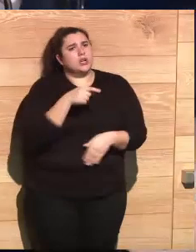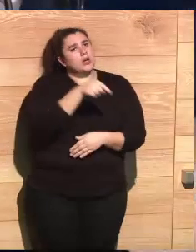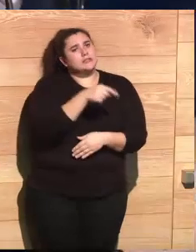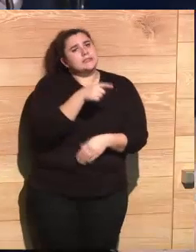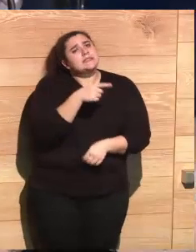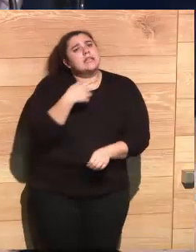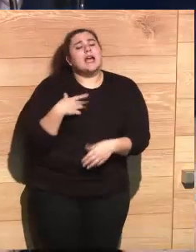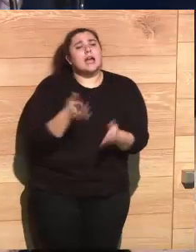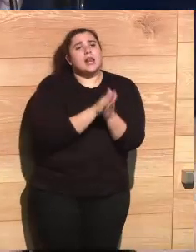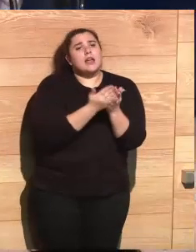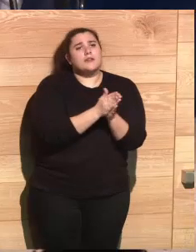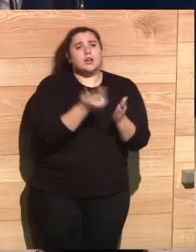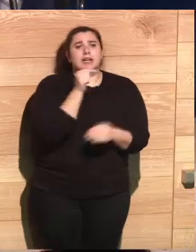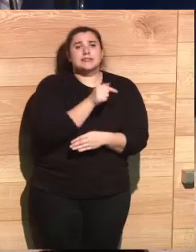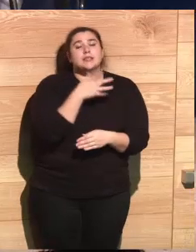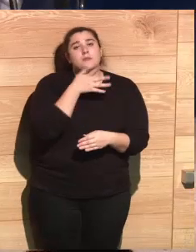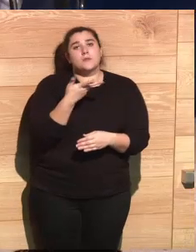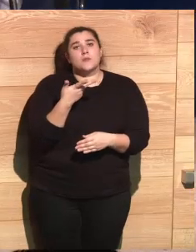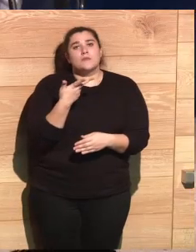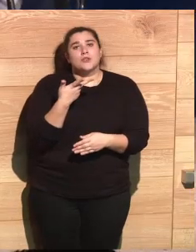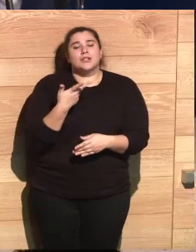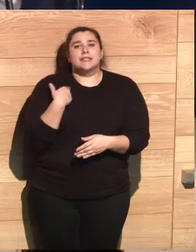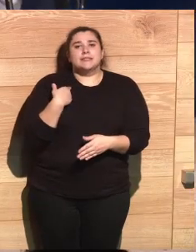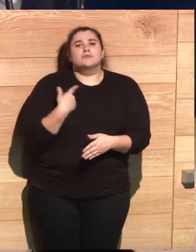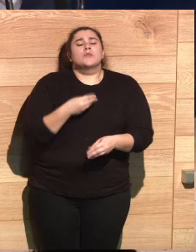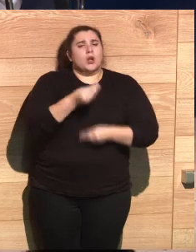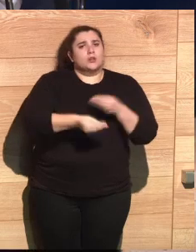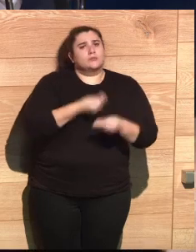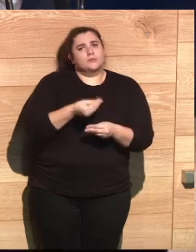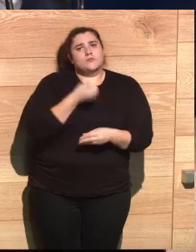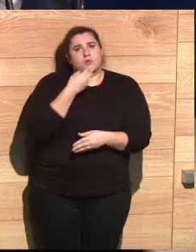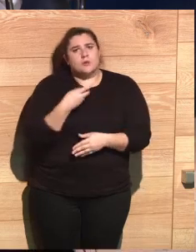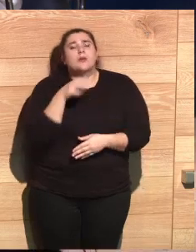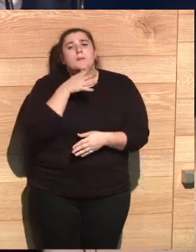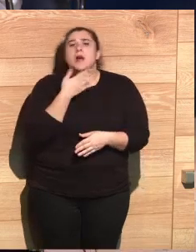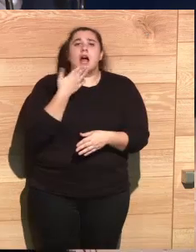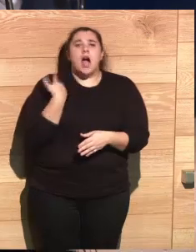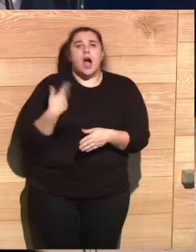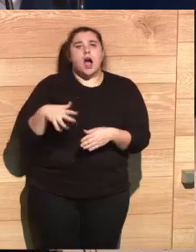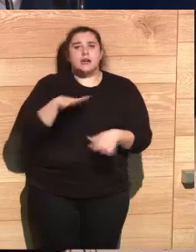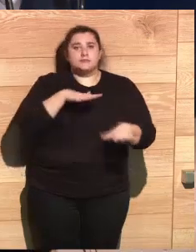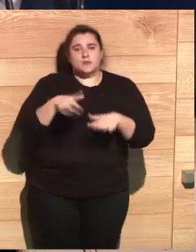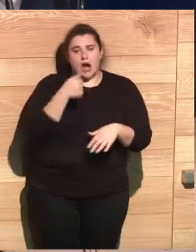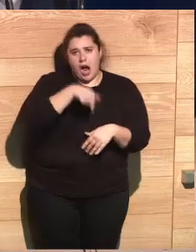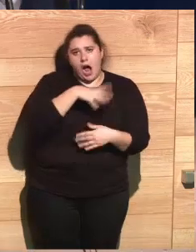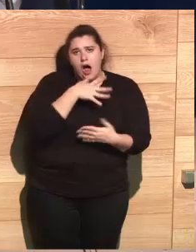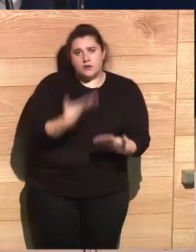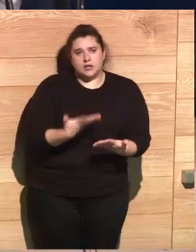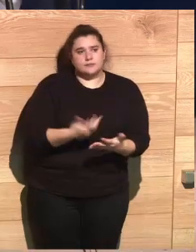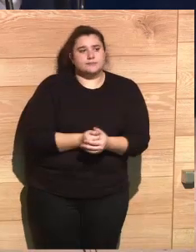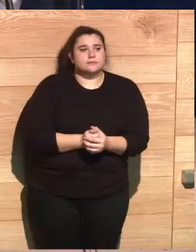sistema, que os lo recomiendo mucho porque es bastante útil en los tiempos que corres para conocer todo este proceso de digitalización y